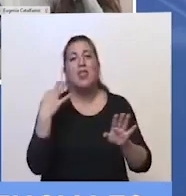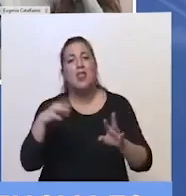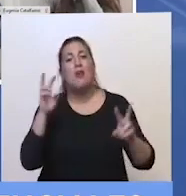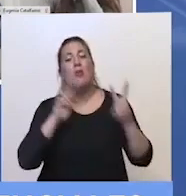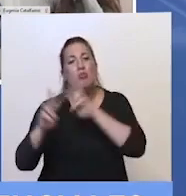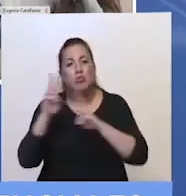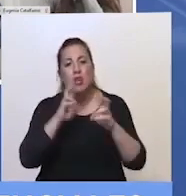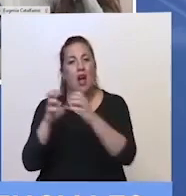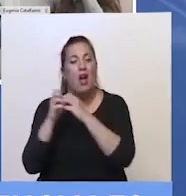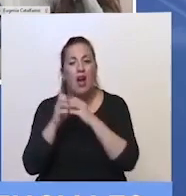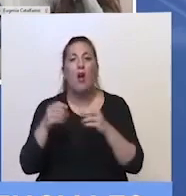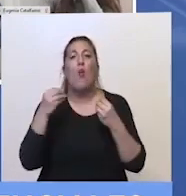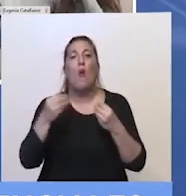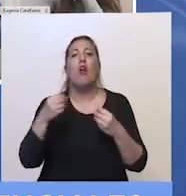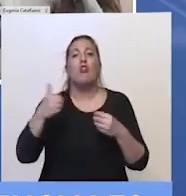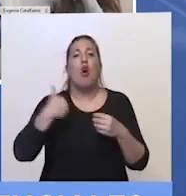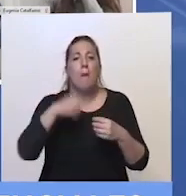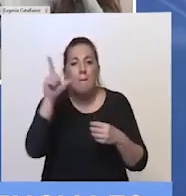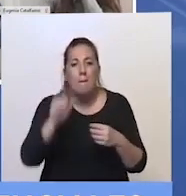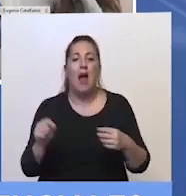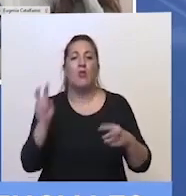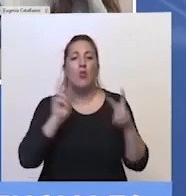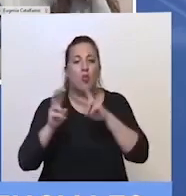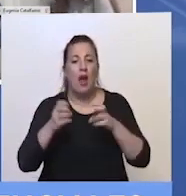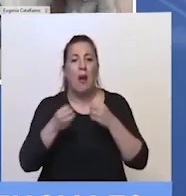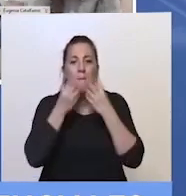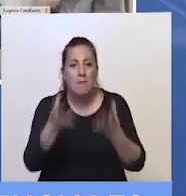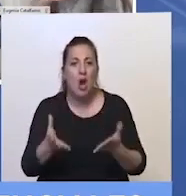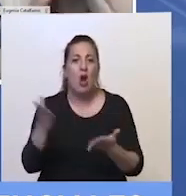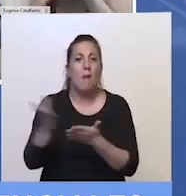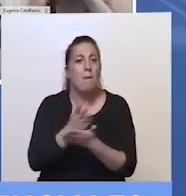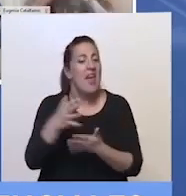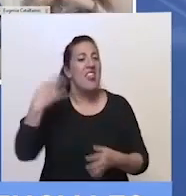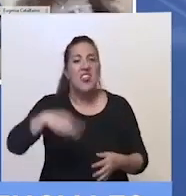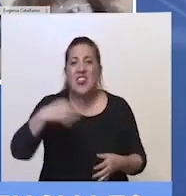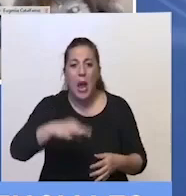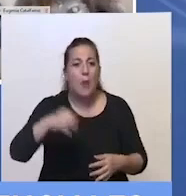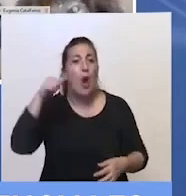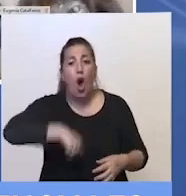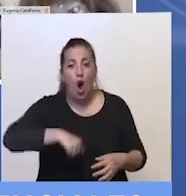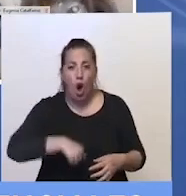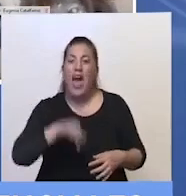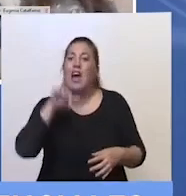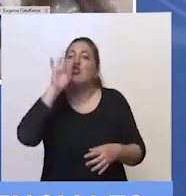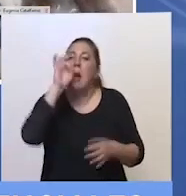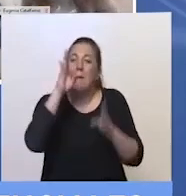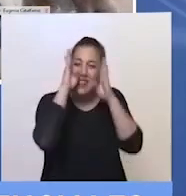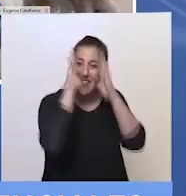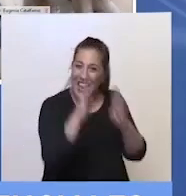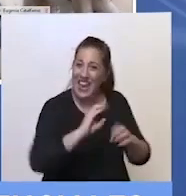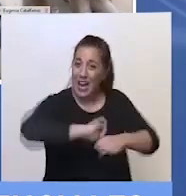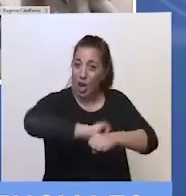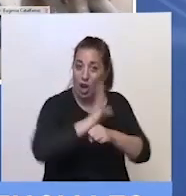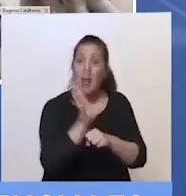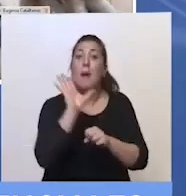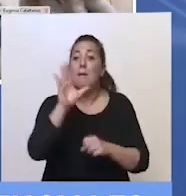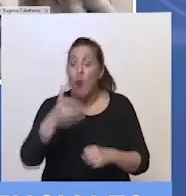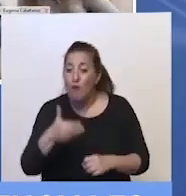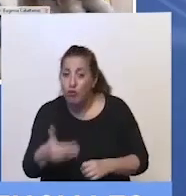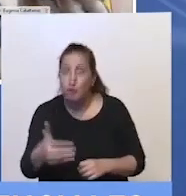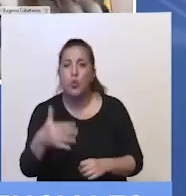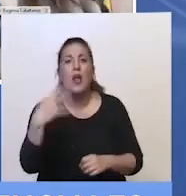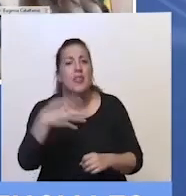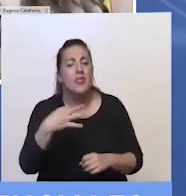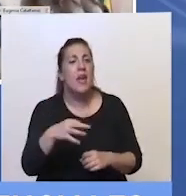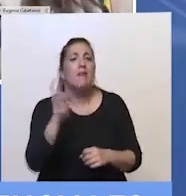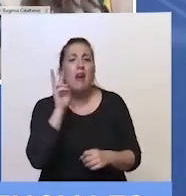abordando un país vigoroso y productivo, que lo vamos a tener que hacer. Hoy miramos la pandemia, pero en el corto tiempo vamos a estar mirando